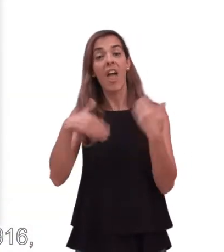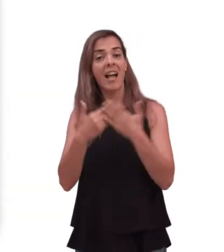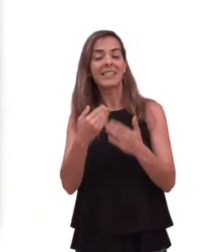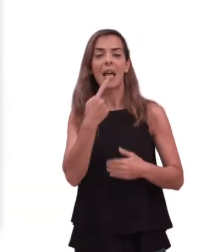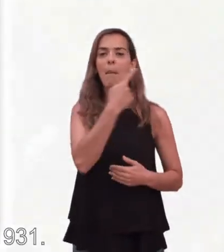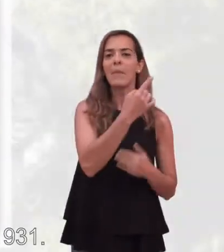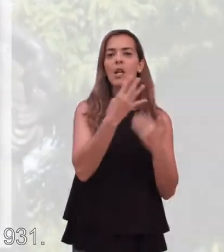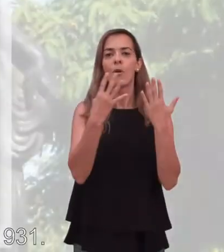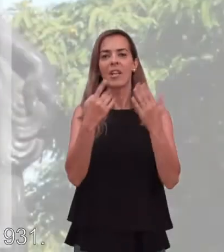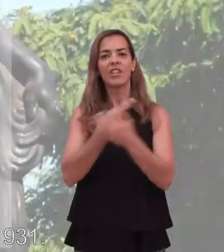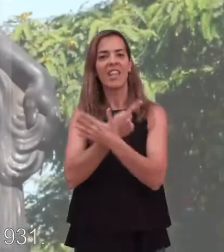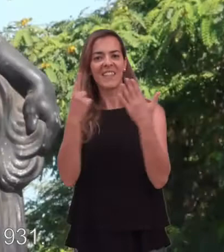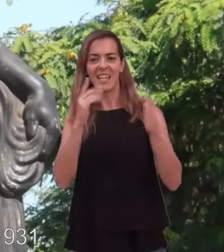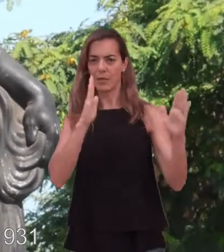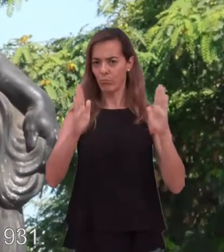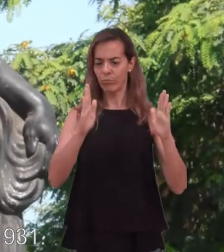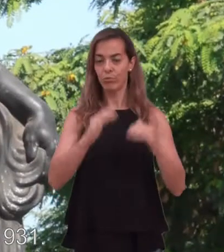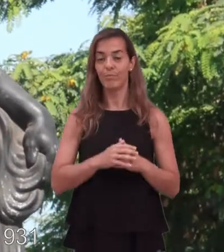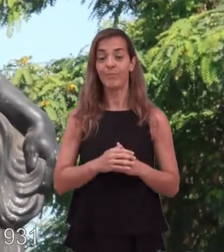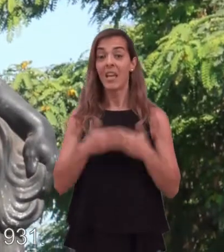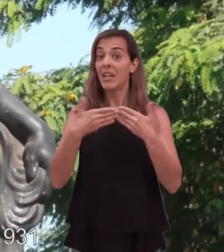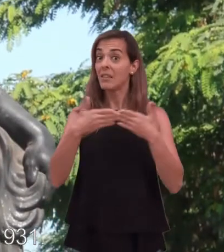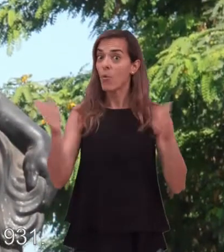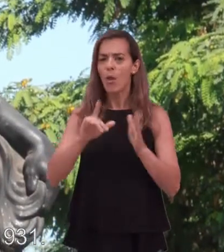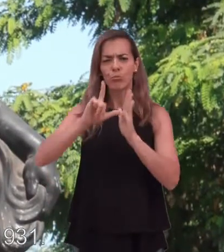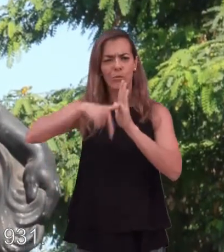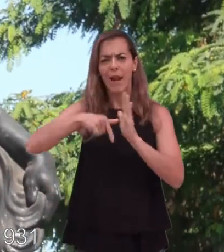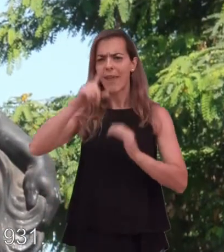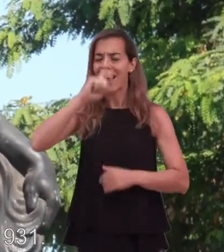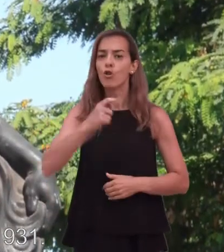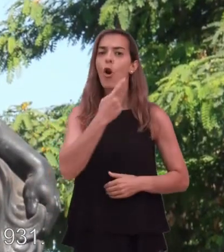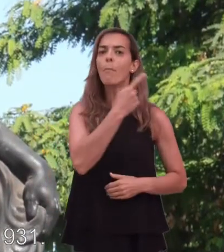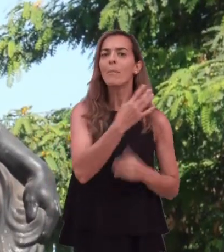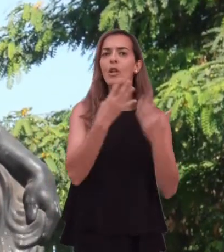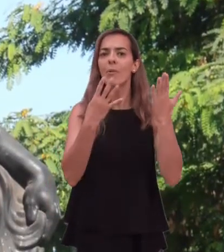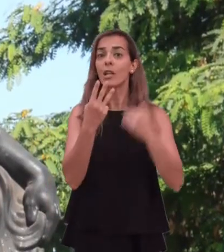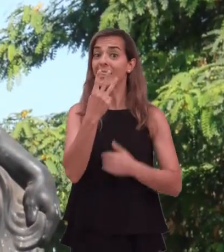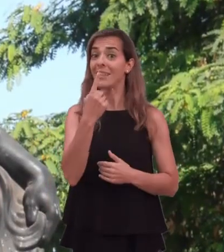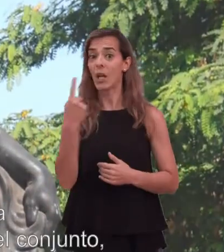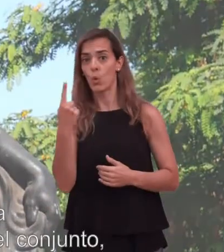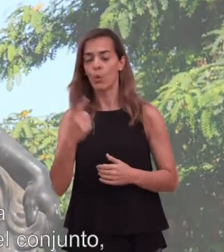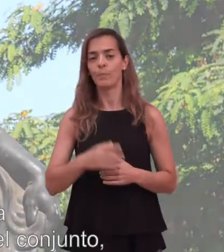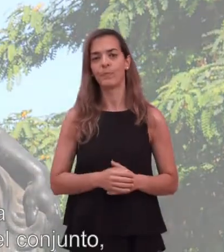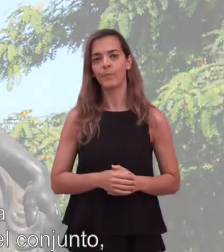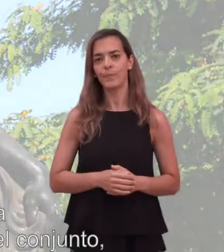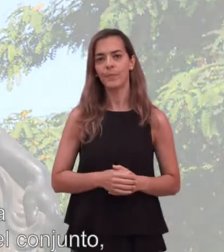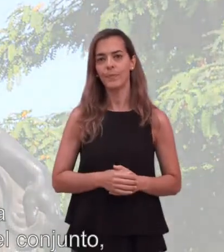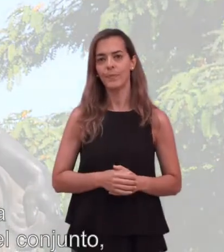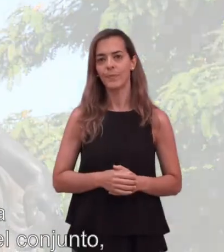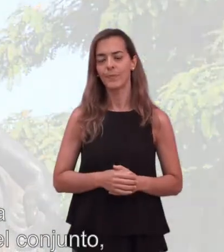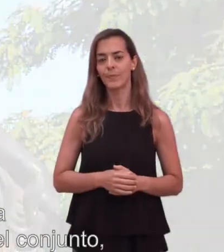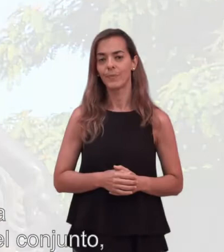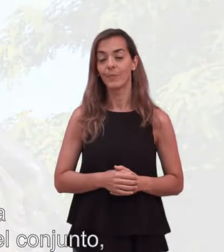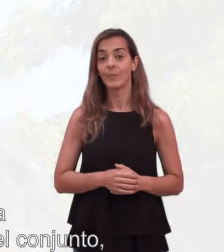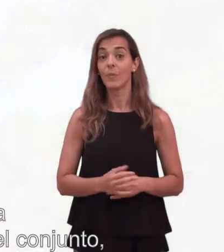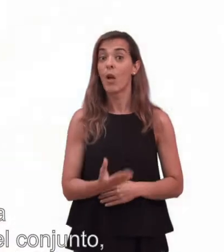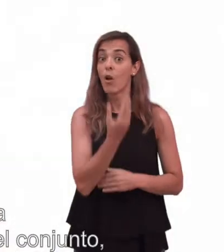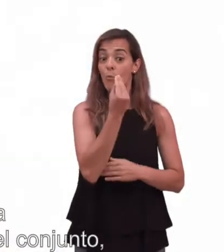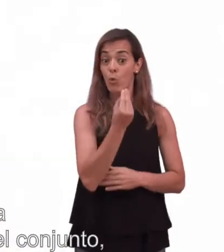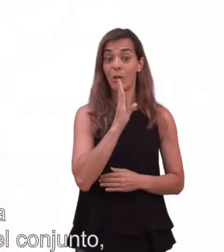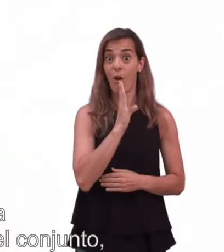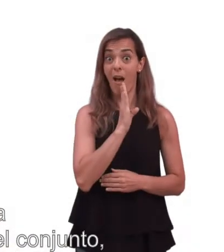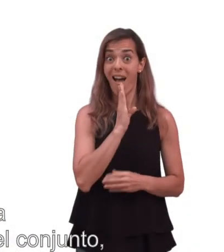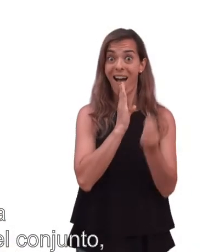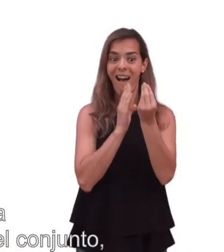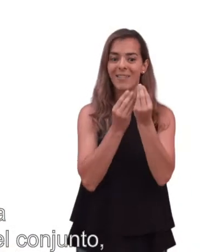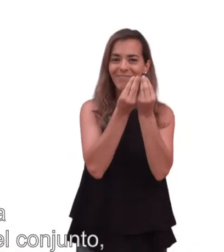y tardíamente inaugurado en 1931. Venus Mediterránea deriva de uno de los